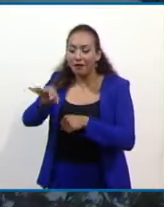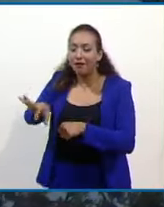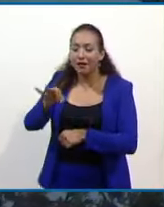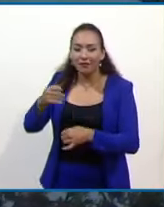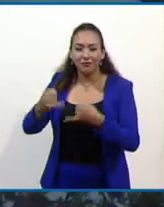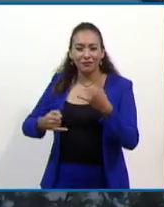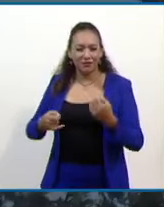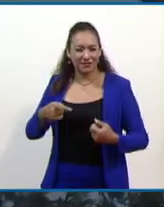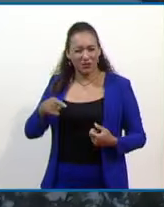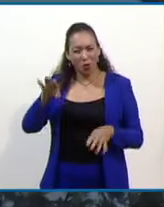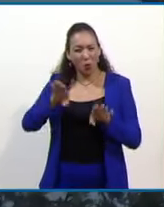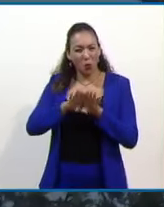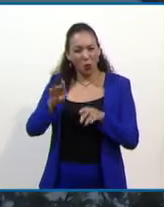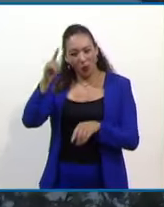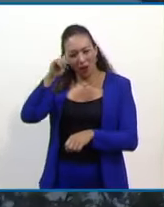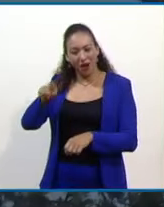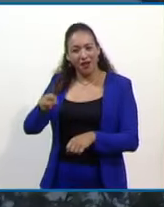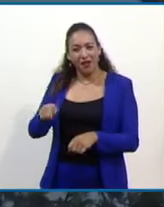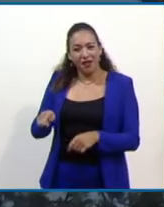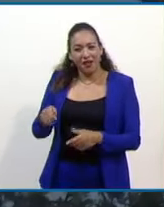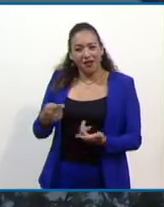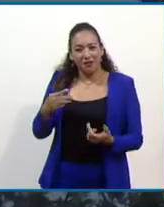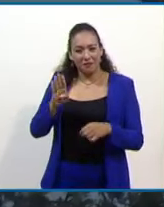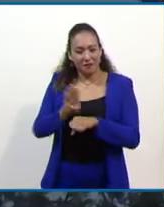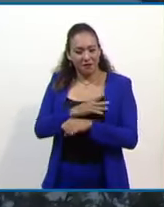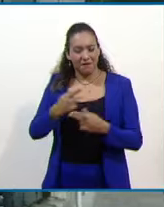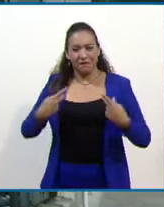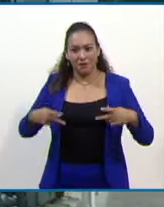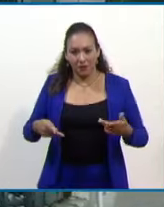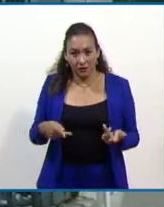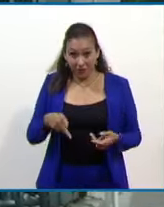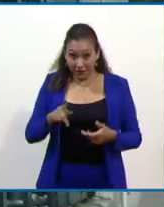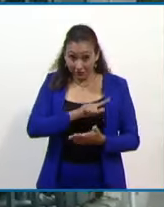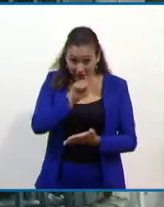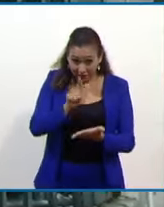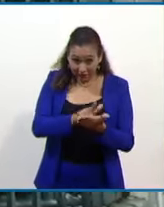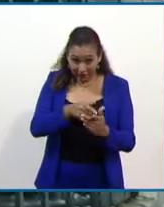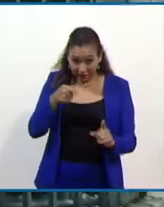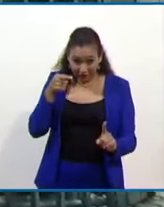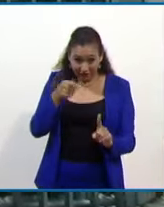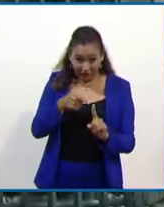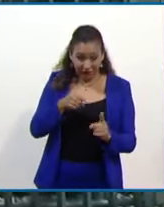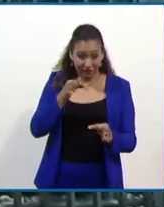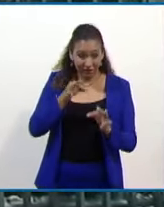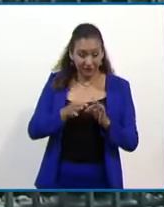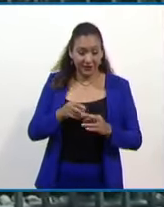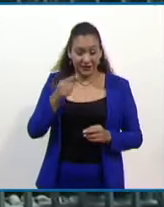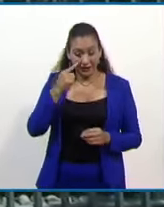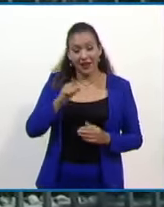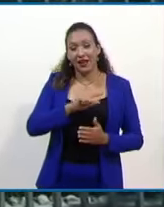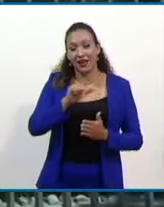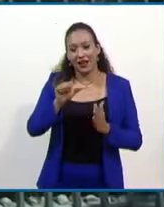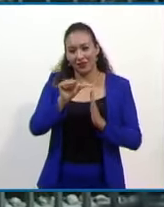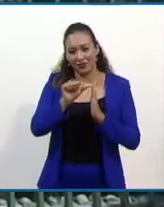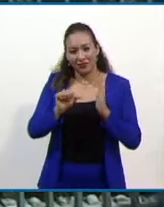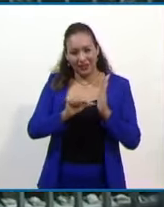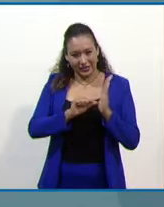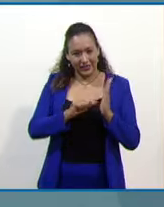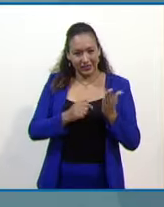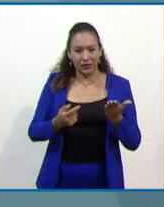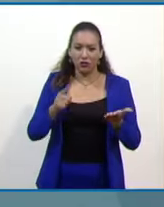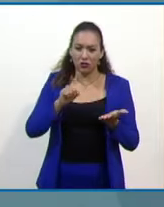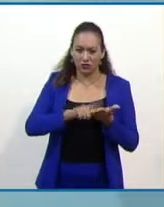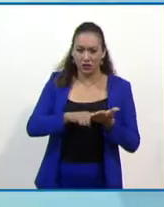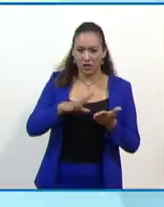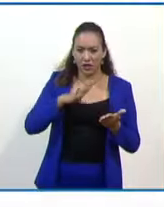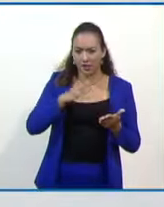diversas convenciones prohíben la remoción arbitraria de las personas juzgadoras, como se prevé en los artículos transitorios de la iniciativa. Por